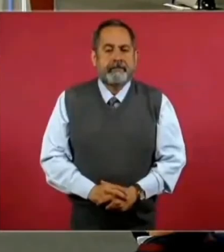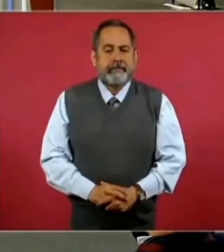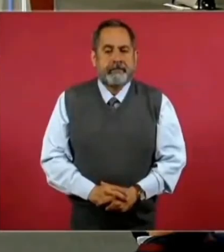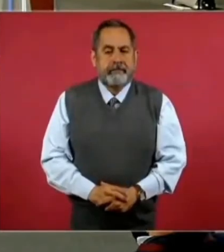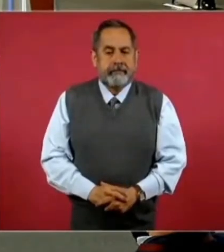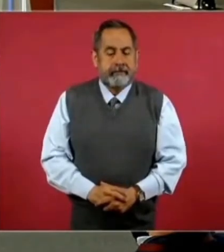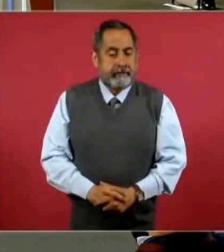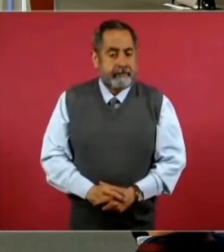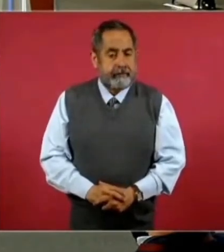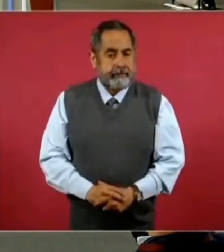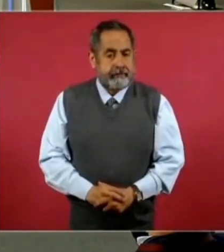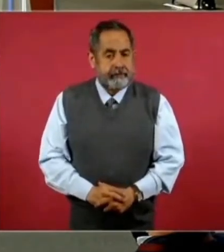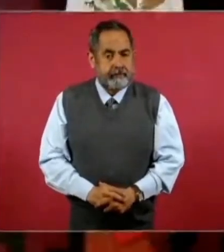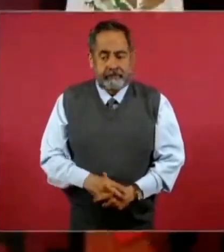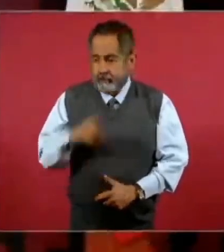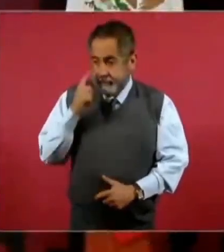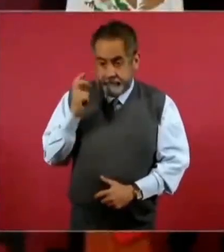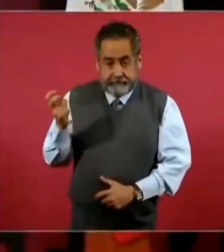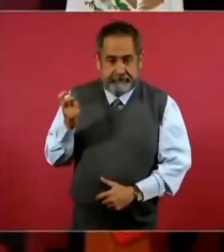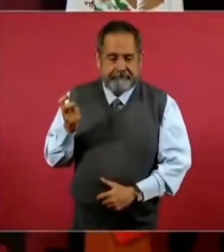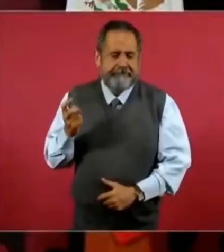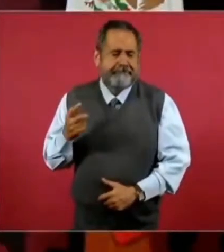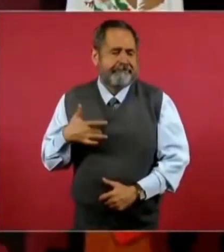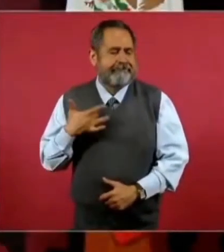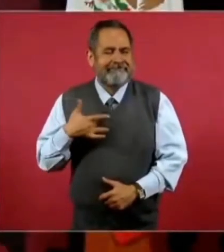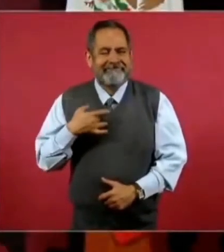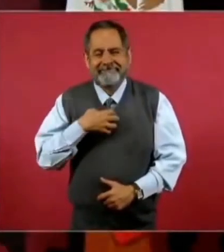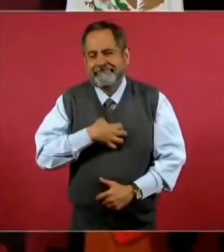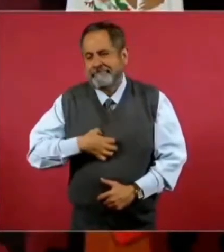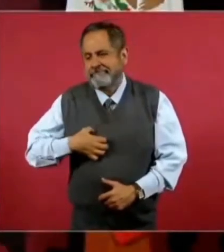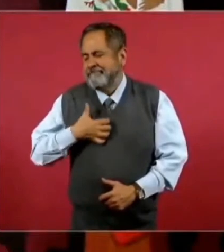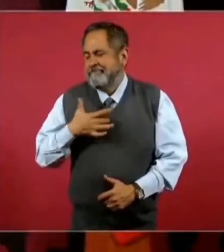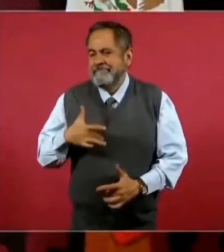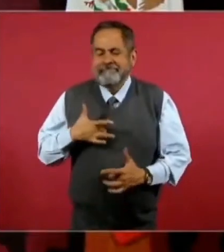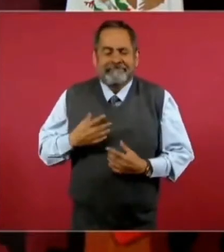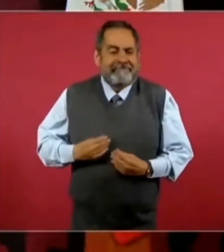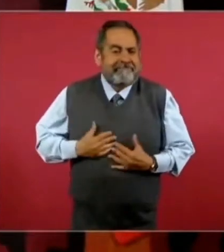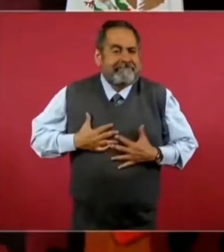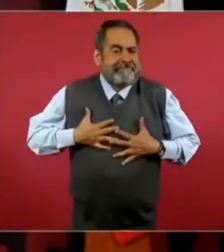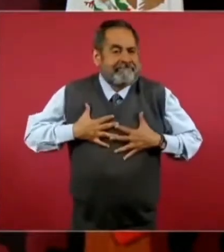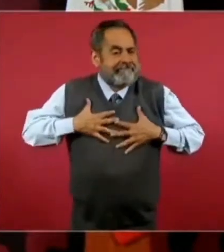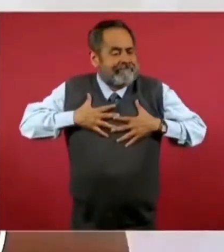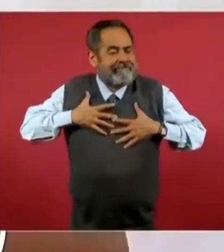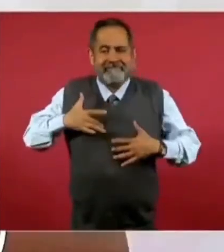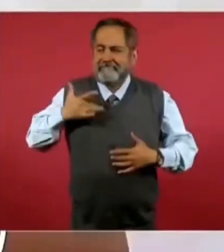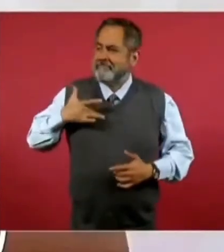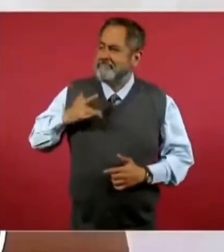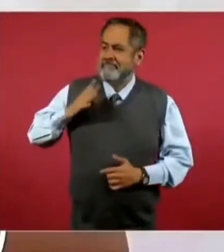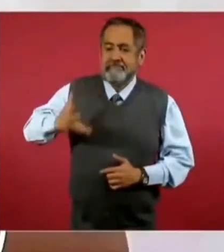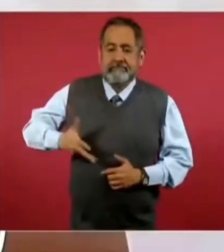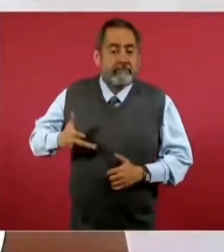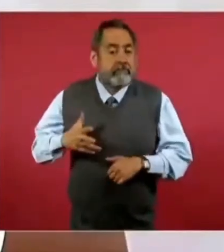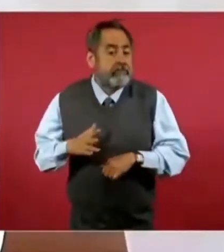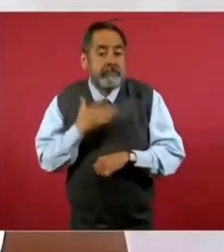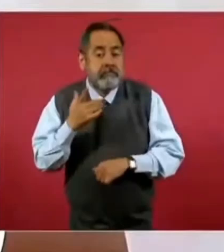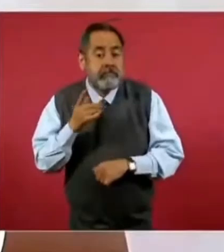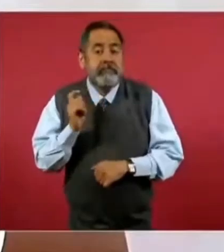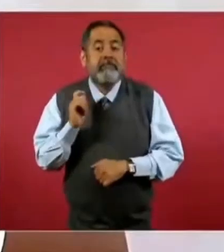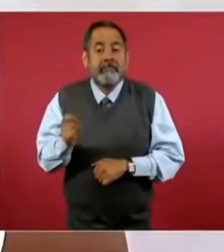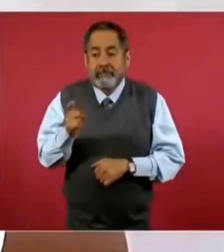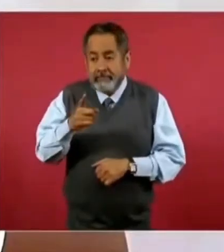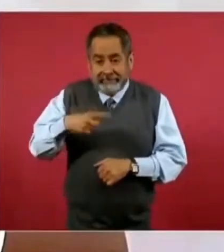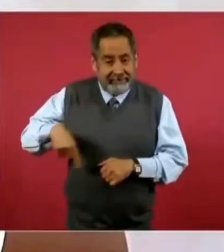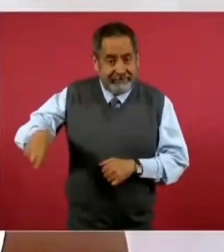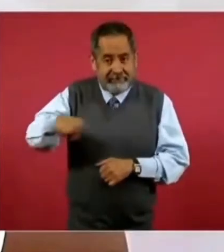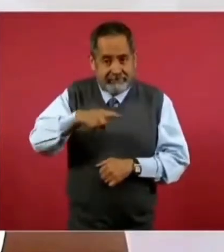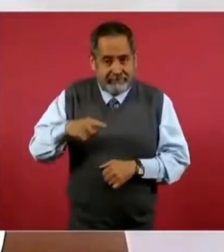Esto me entusiasma, me llena de orgullo, porque esto significa